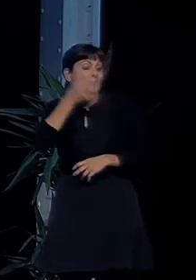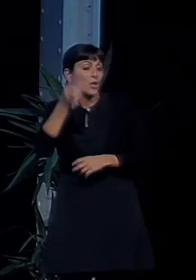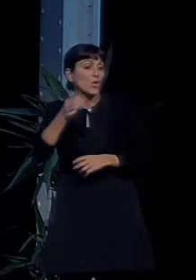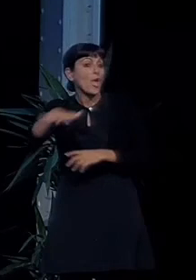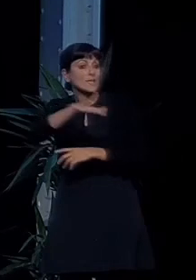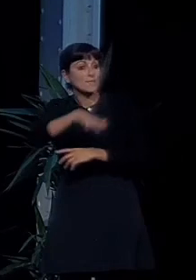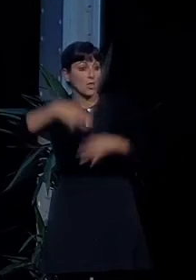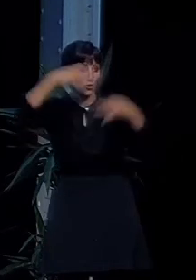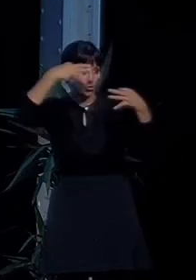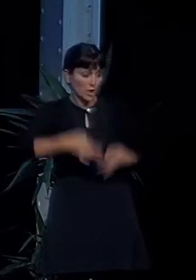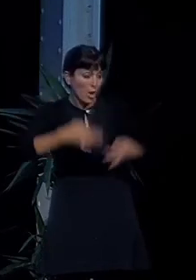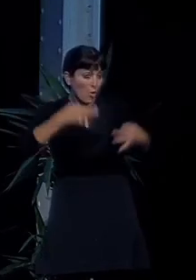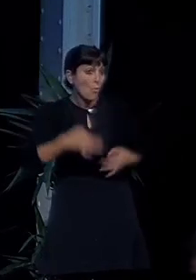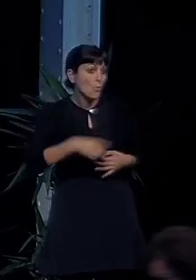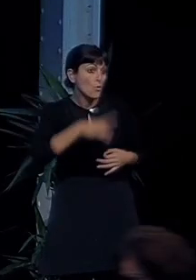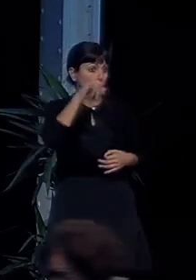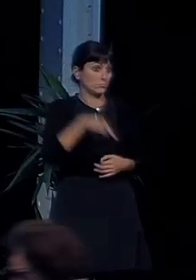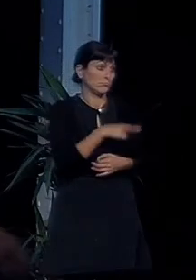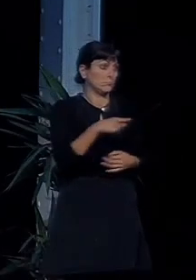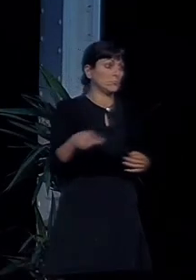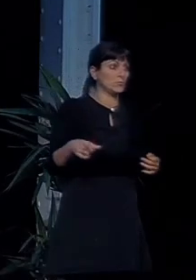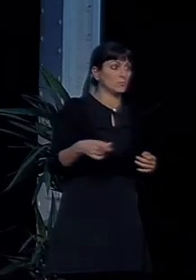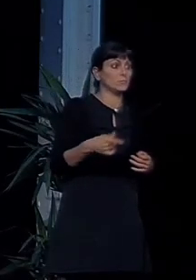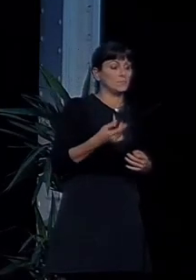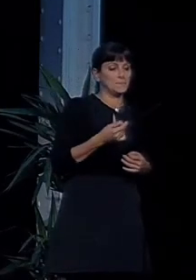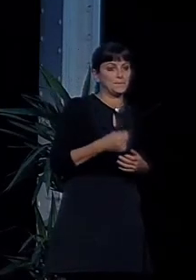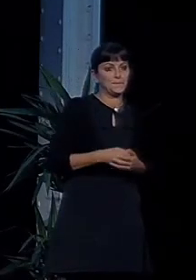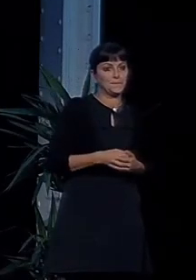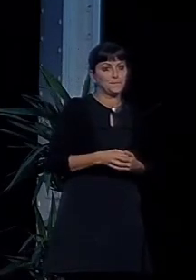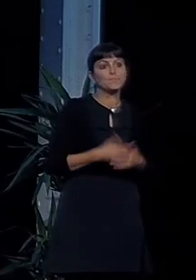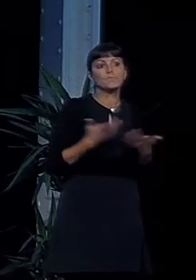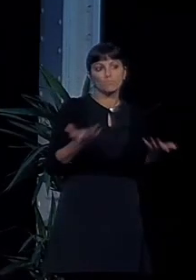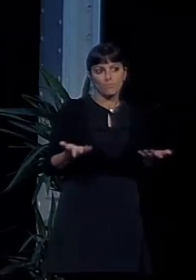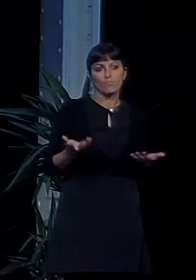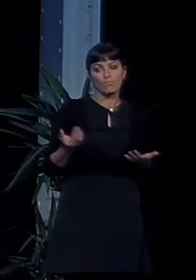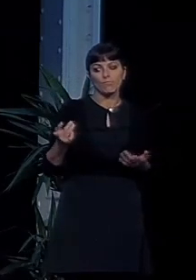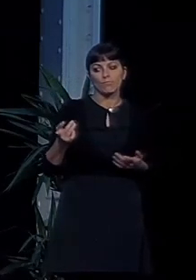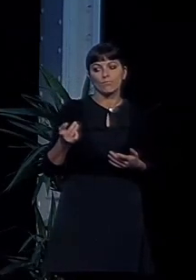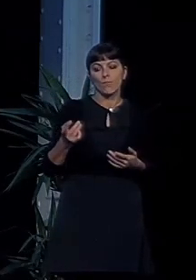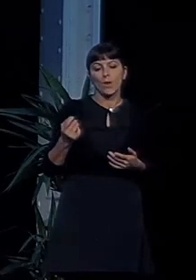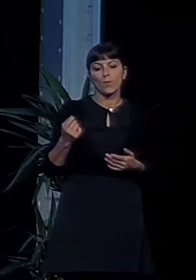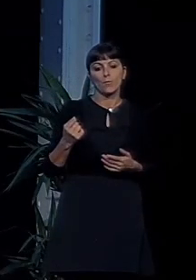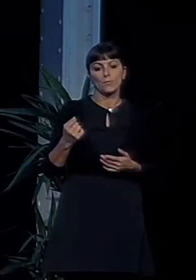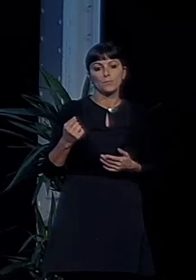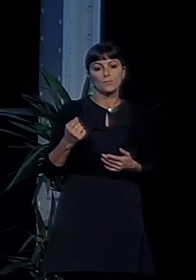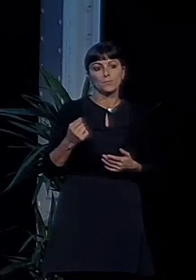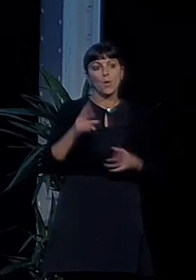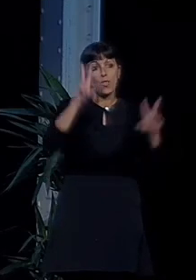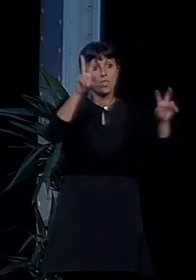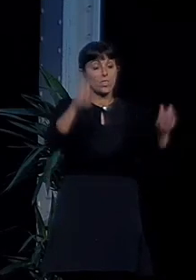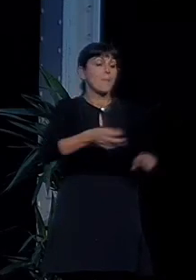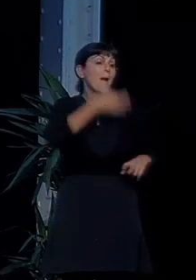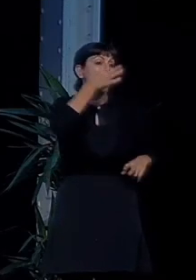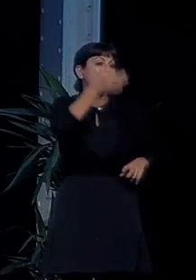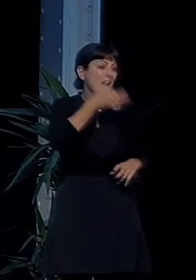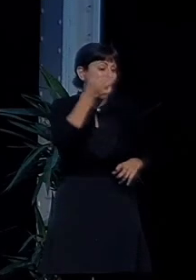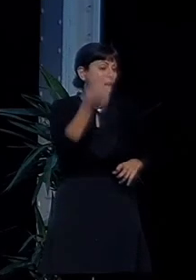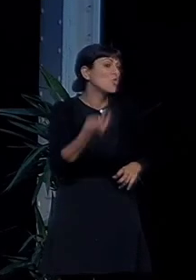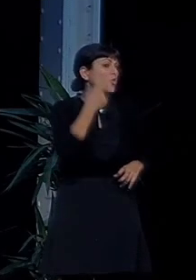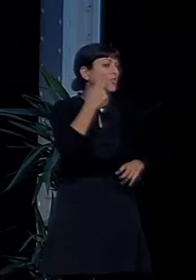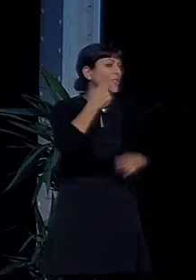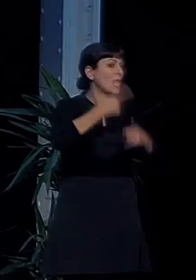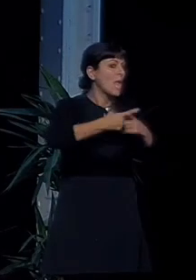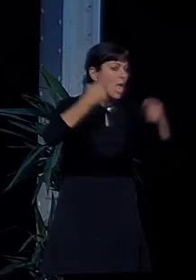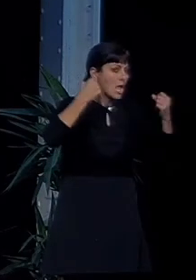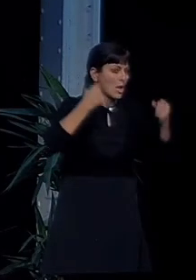un espacio inseguro y por lo tanto aportamos a lo que decías tú, ¿no? Al relato del terror de las violencias sexuales. No sé cómo lo